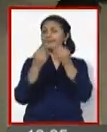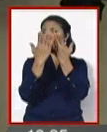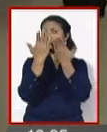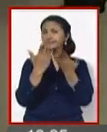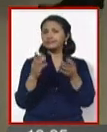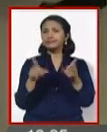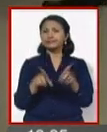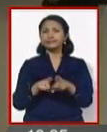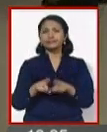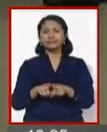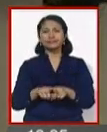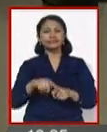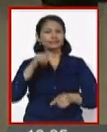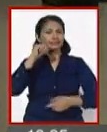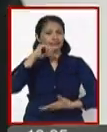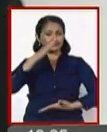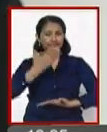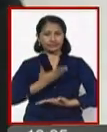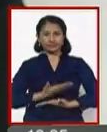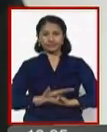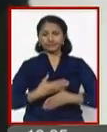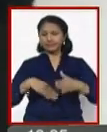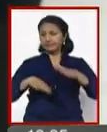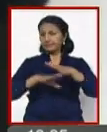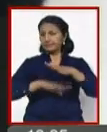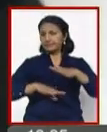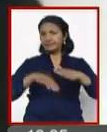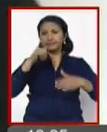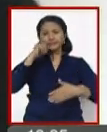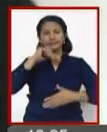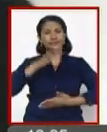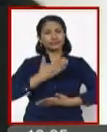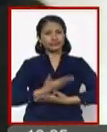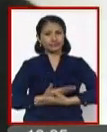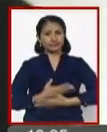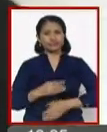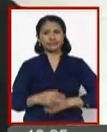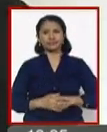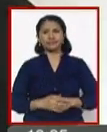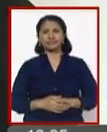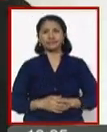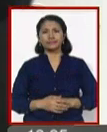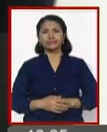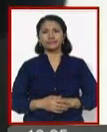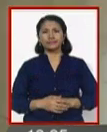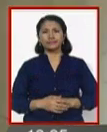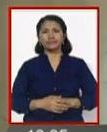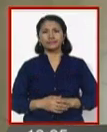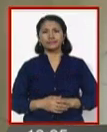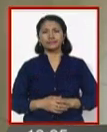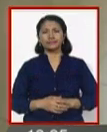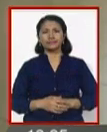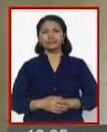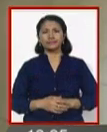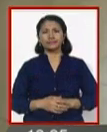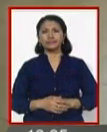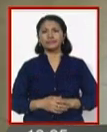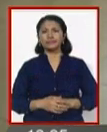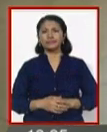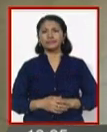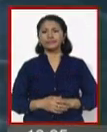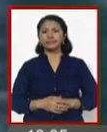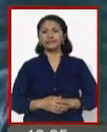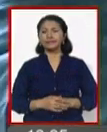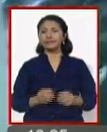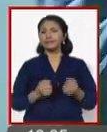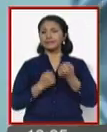lamentable también de que su hijo menor, que es el hijo de la señora ahora imputada, está